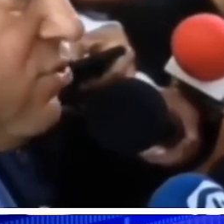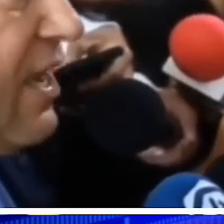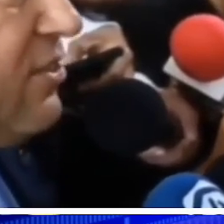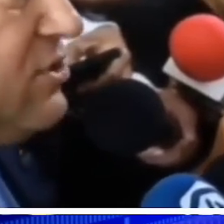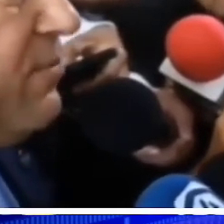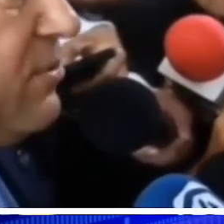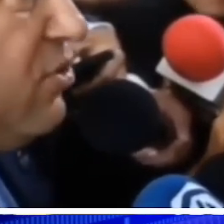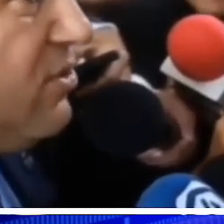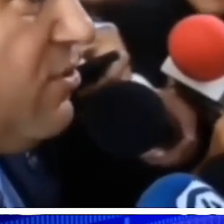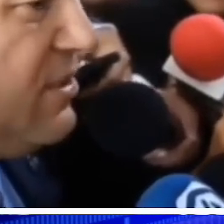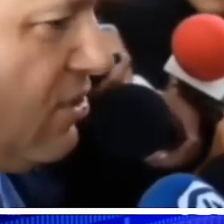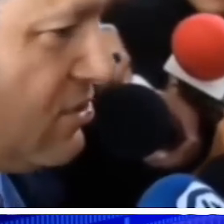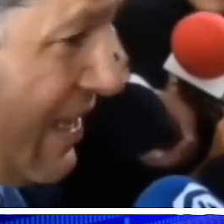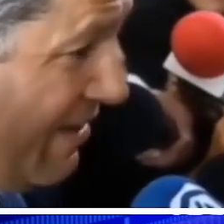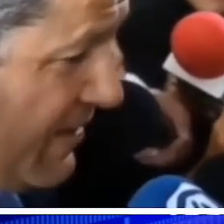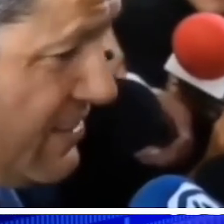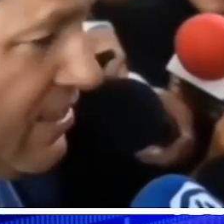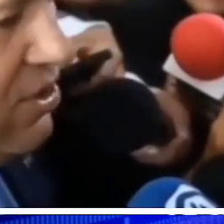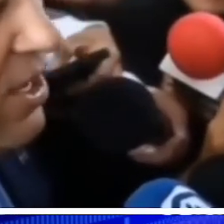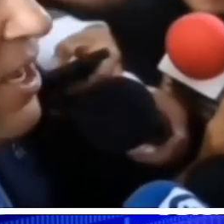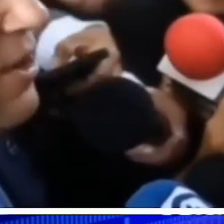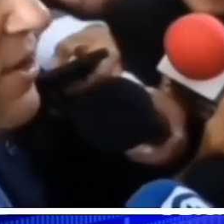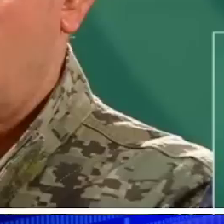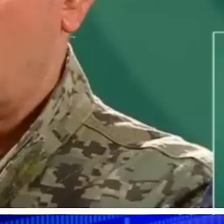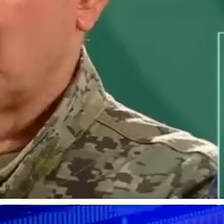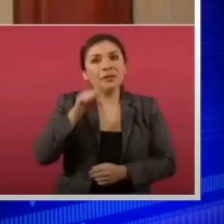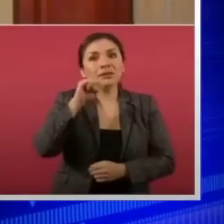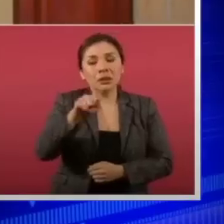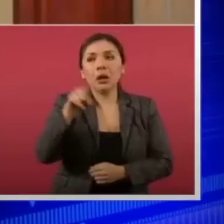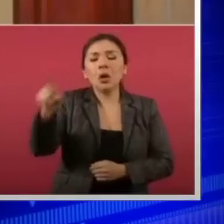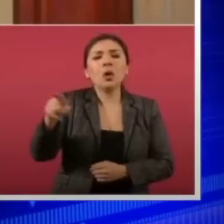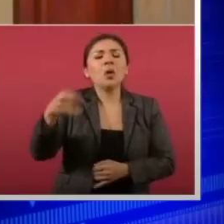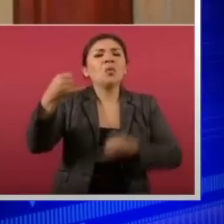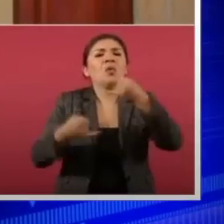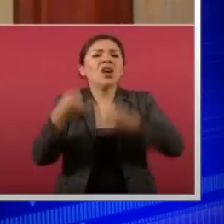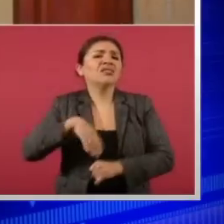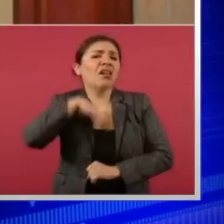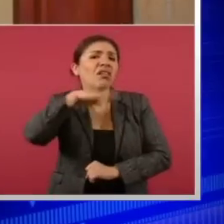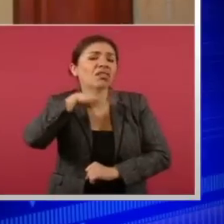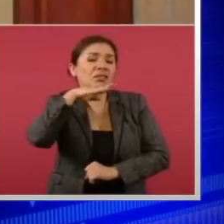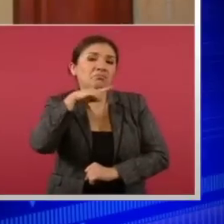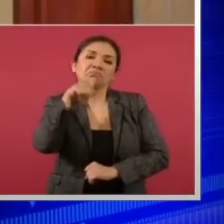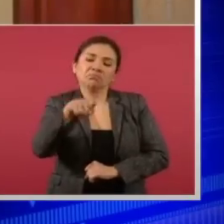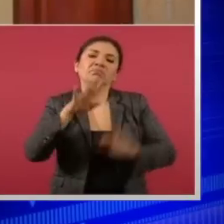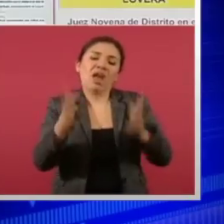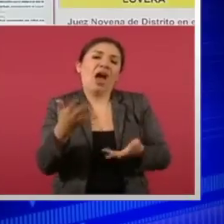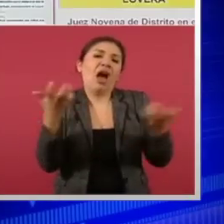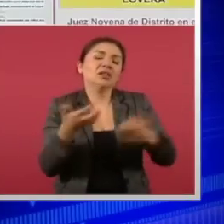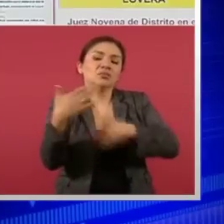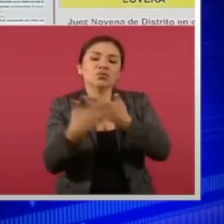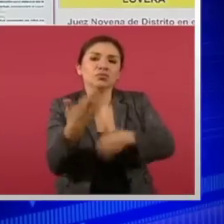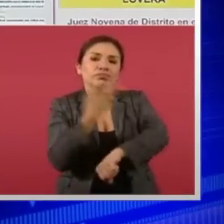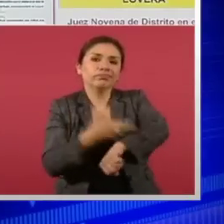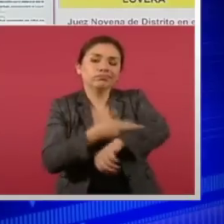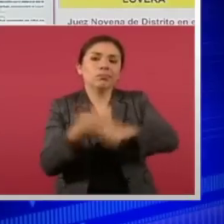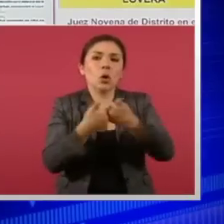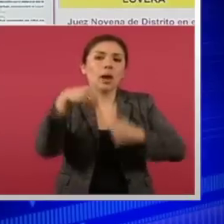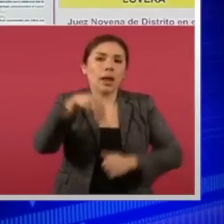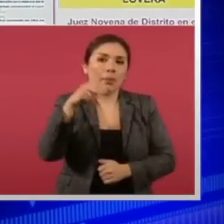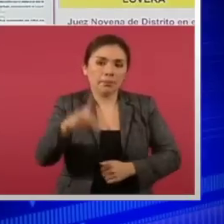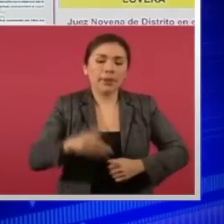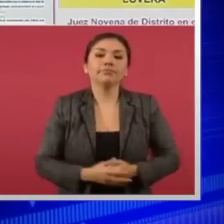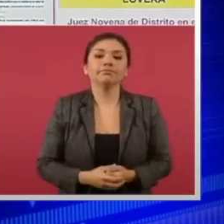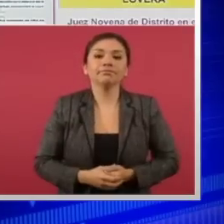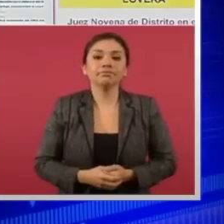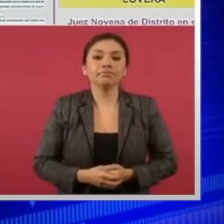jamás comejía verdeja Disculpen la confusión esto Dijo es un secretario también continuando con actuaciones de juzgadores